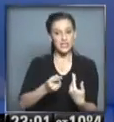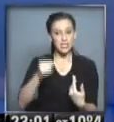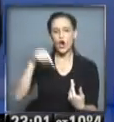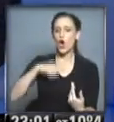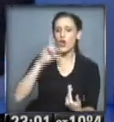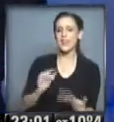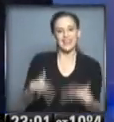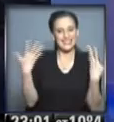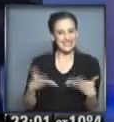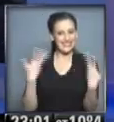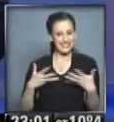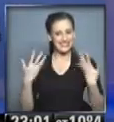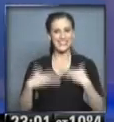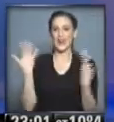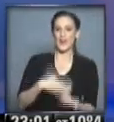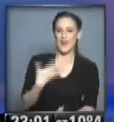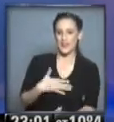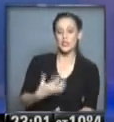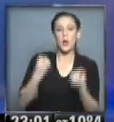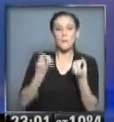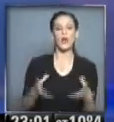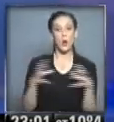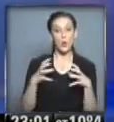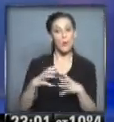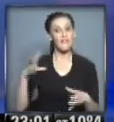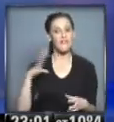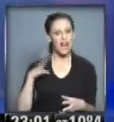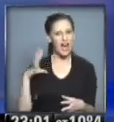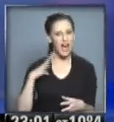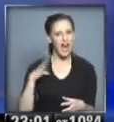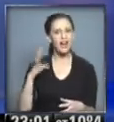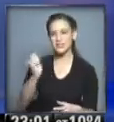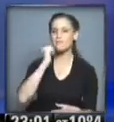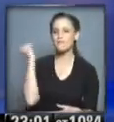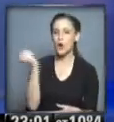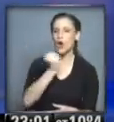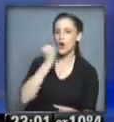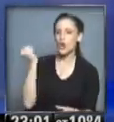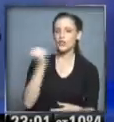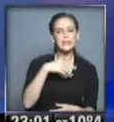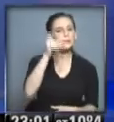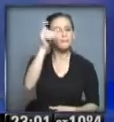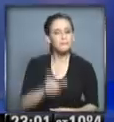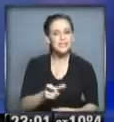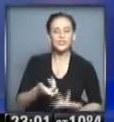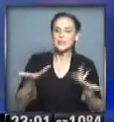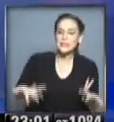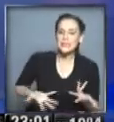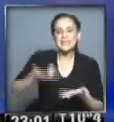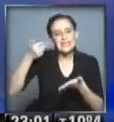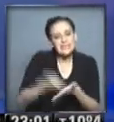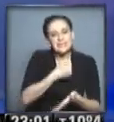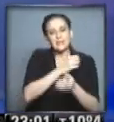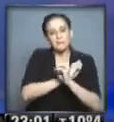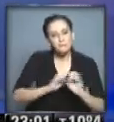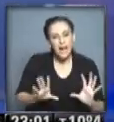completa alegría porque a este equipo le faltaba una pata no estábamos completos veníamos regañando